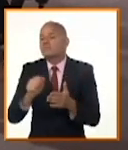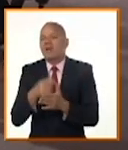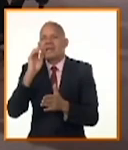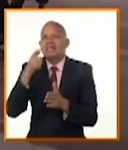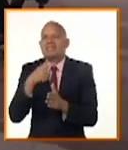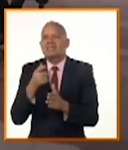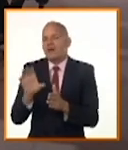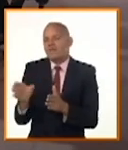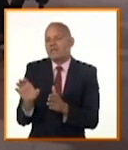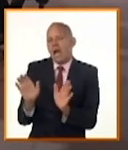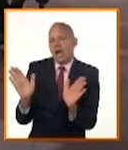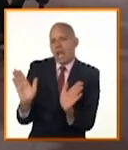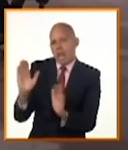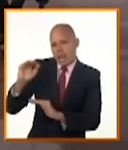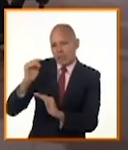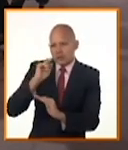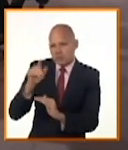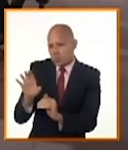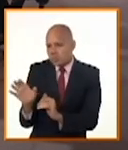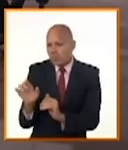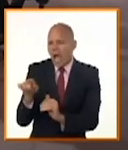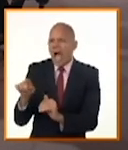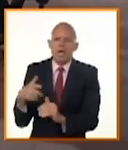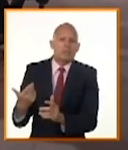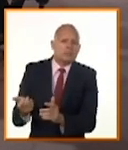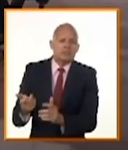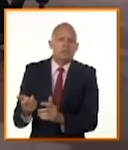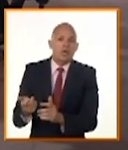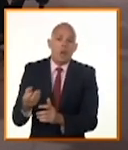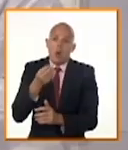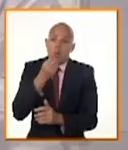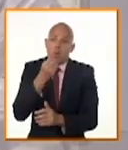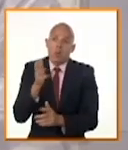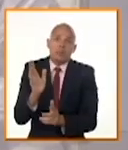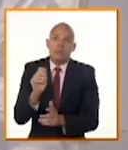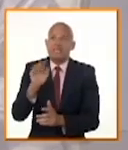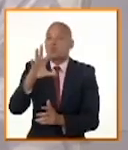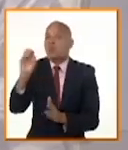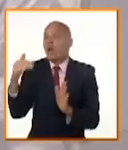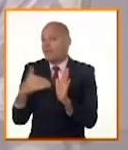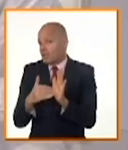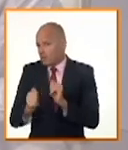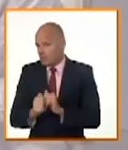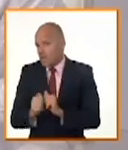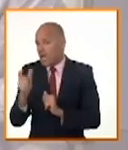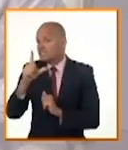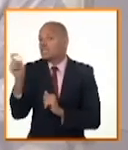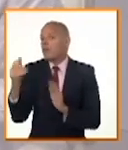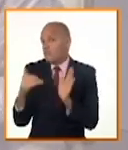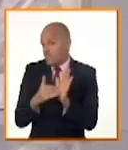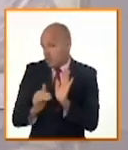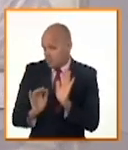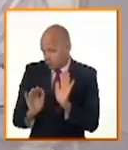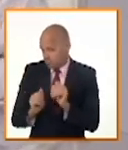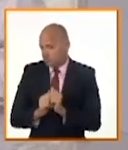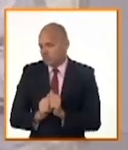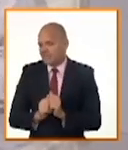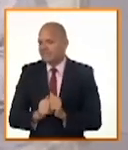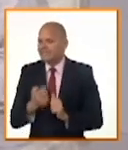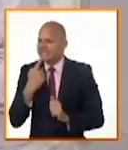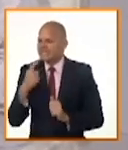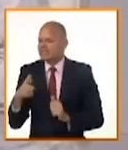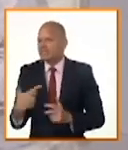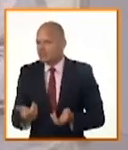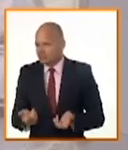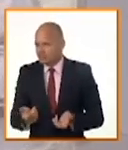o 50 mil pesos cada transacción cada pago que él vaya a hacer en efectivo es hasta cinco